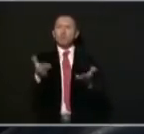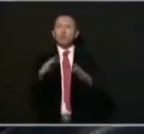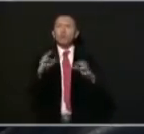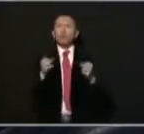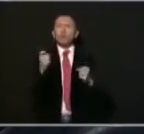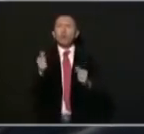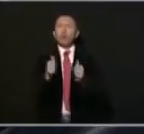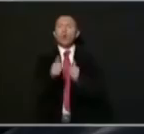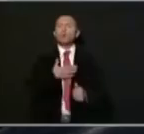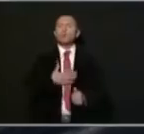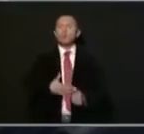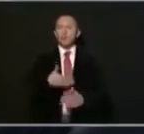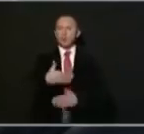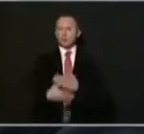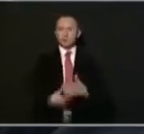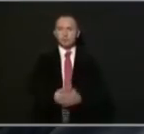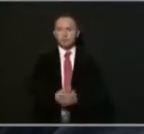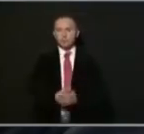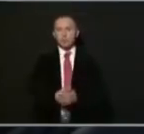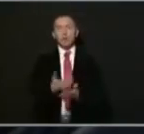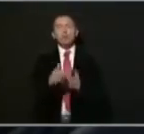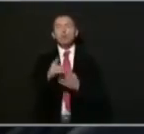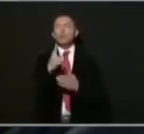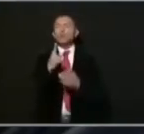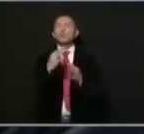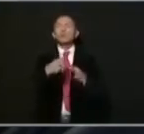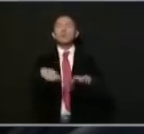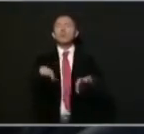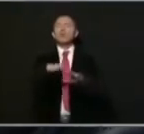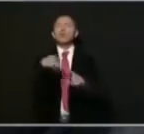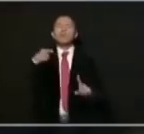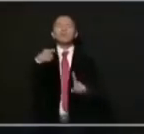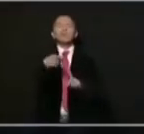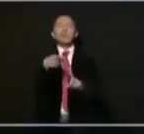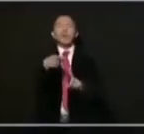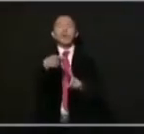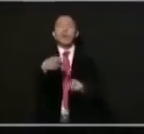vivir sustentada en el amor